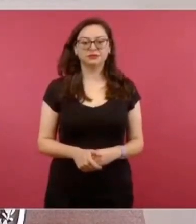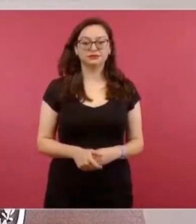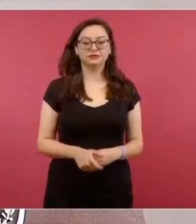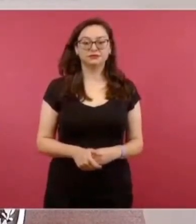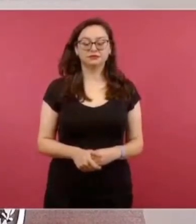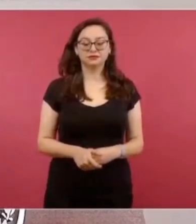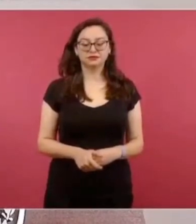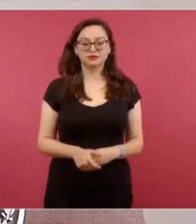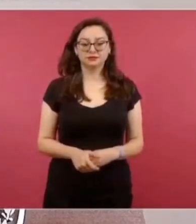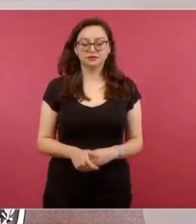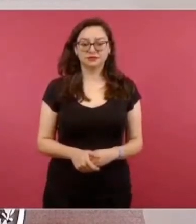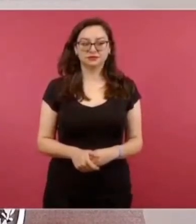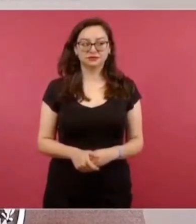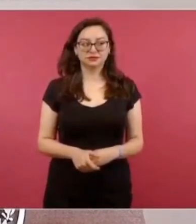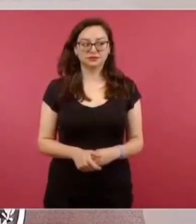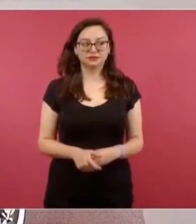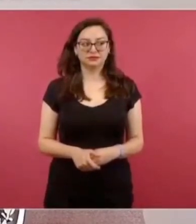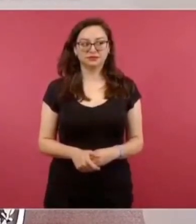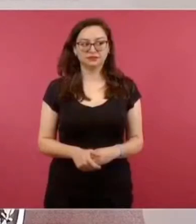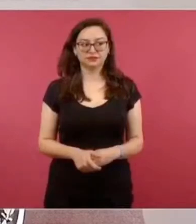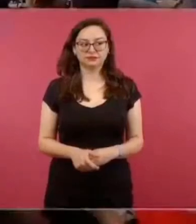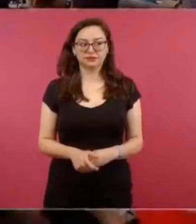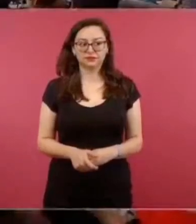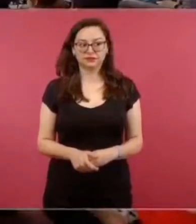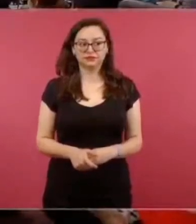¿Y qué tiene que hacer la DEA